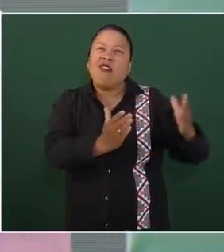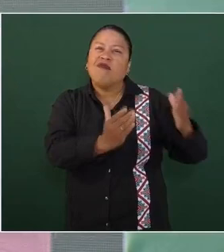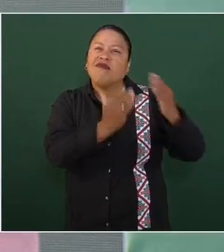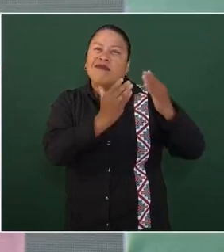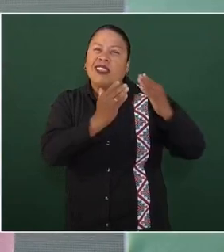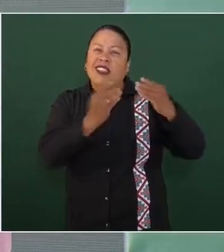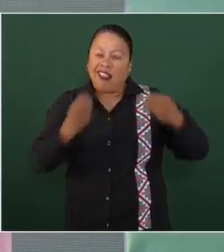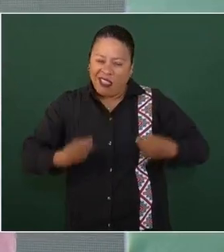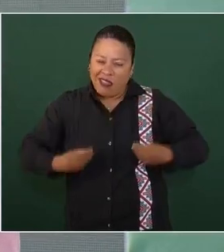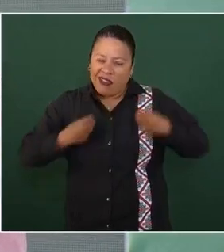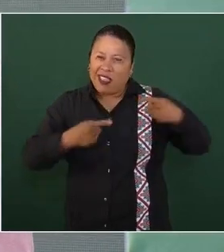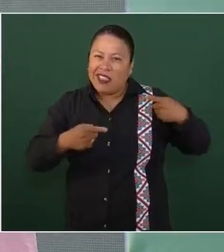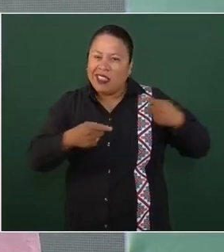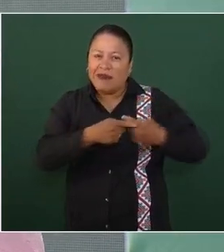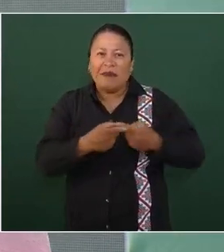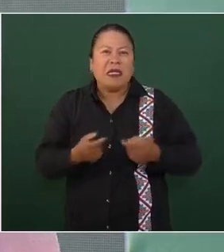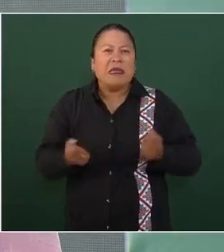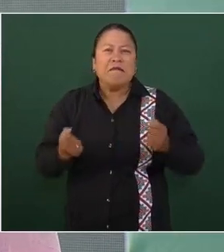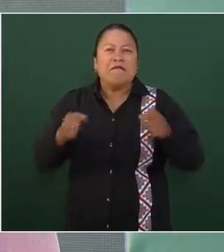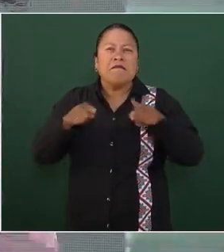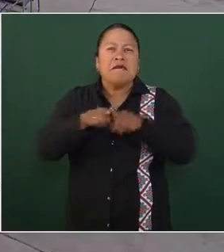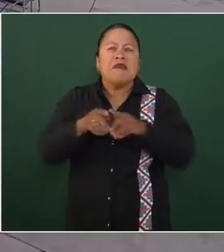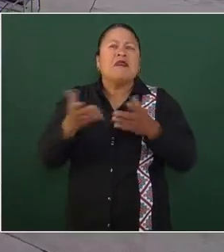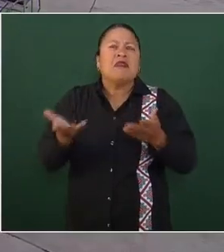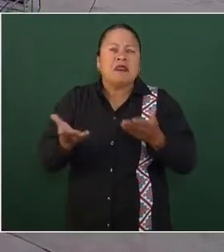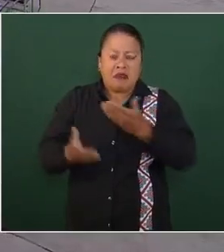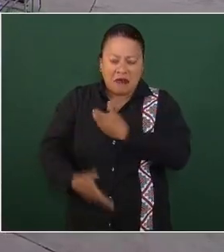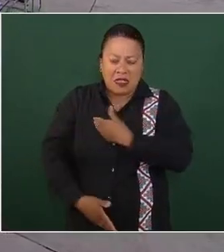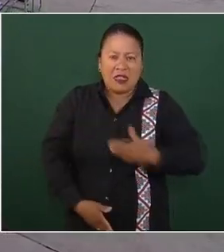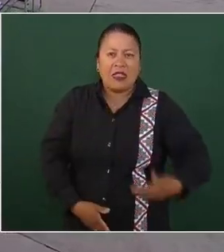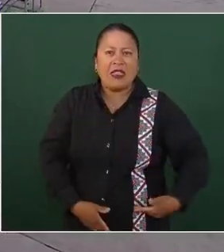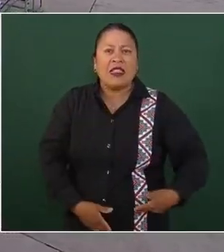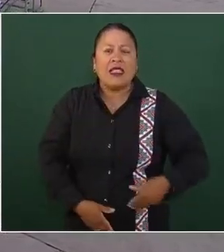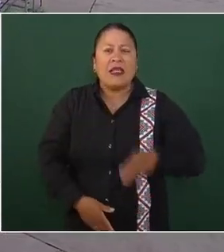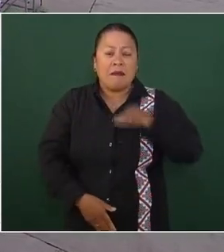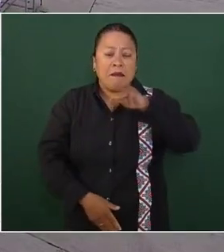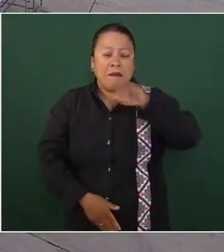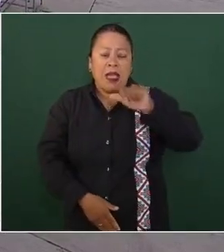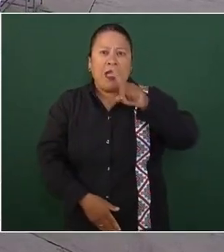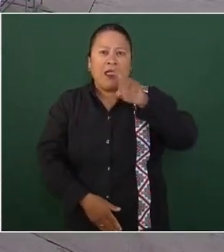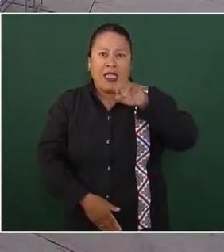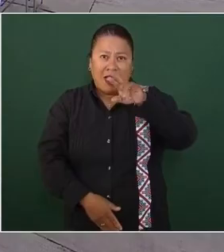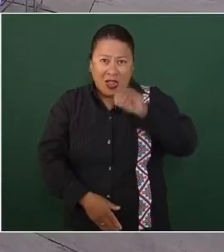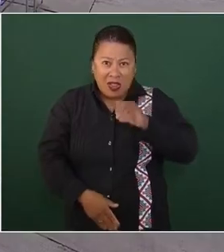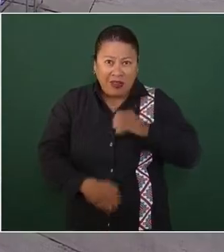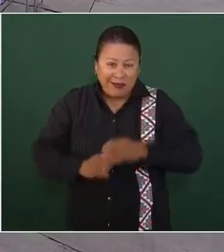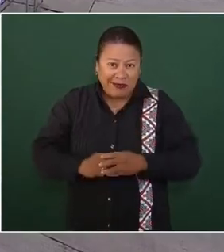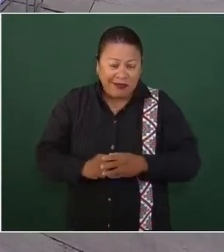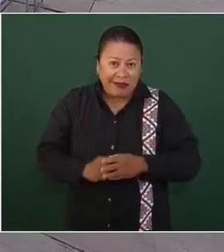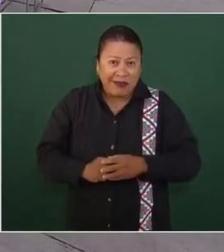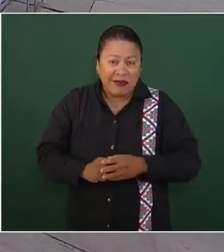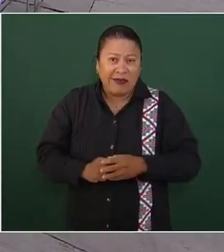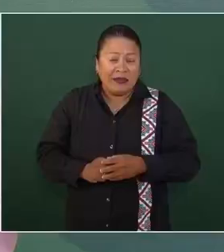lo que le sucedió al presidente Madero la forma